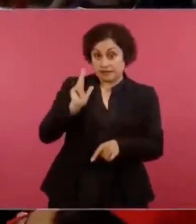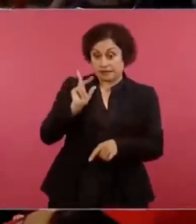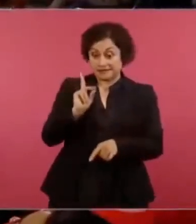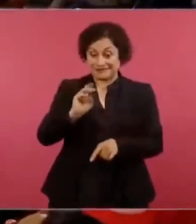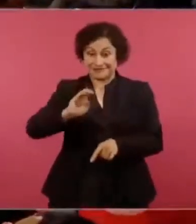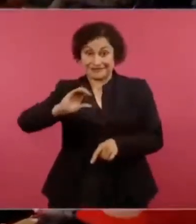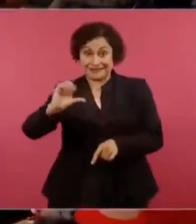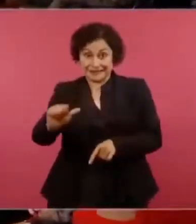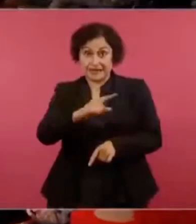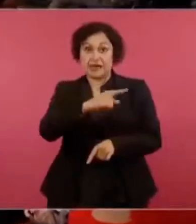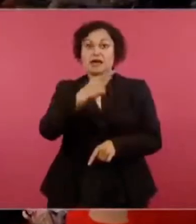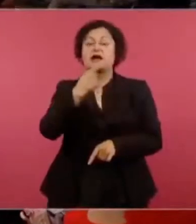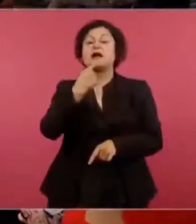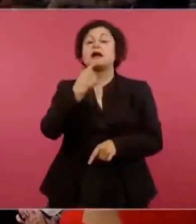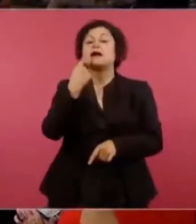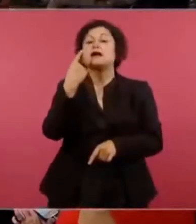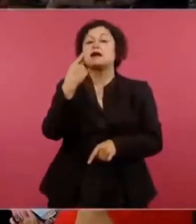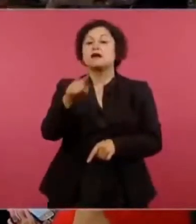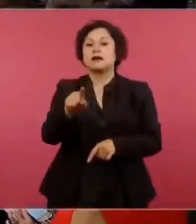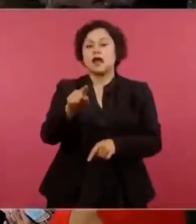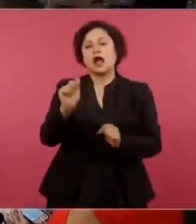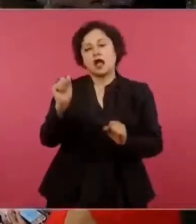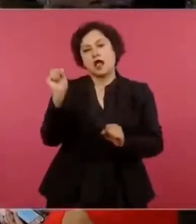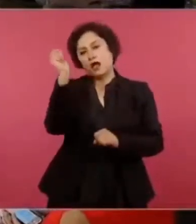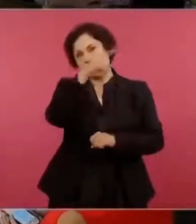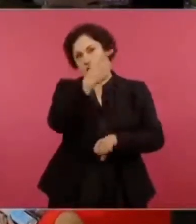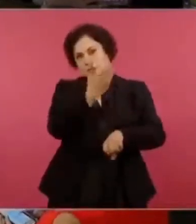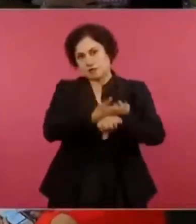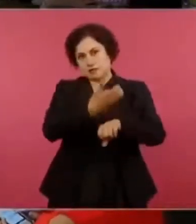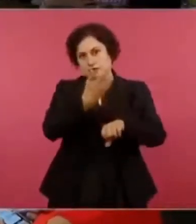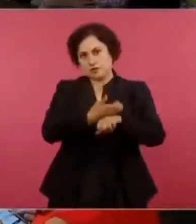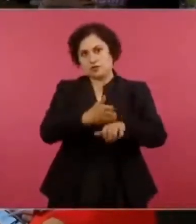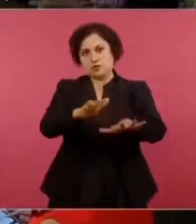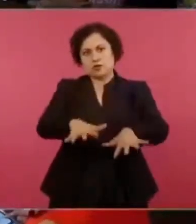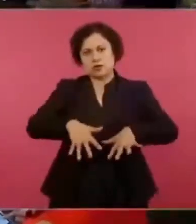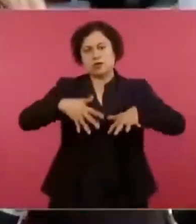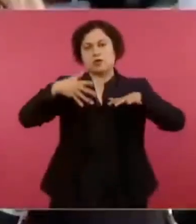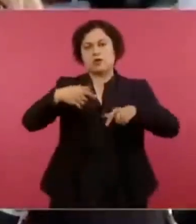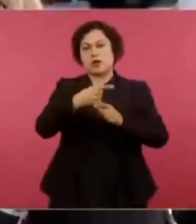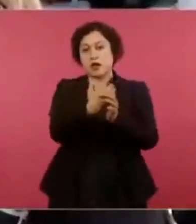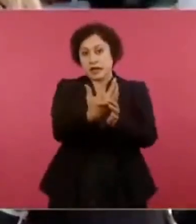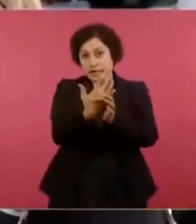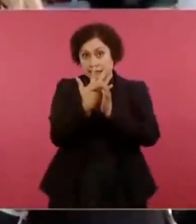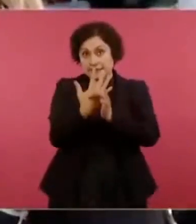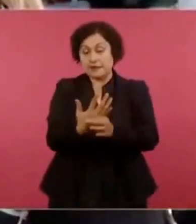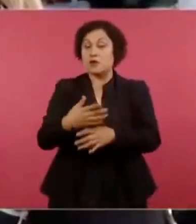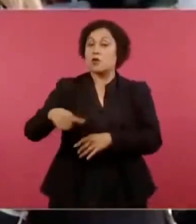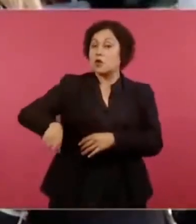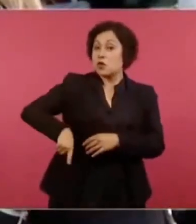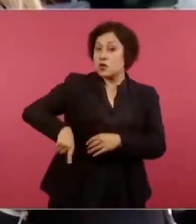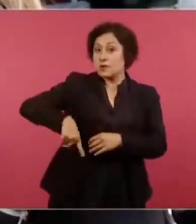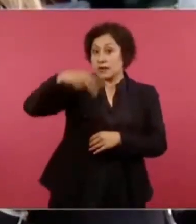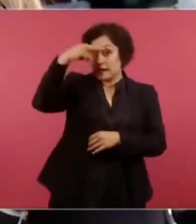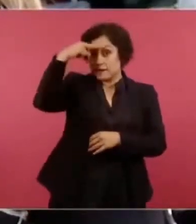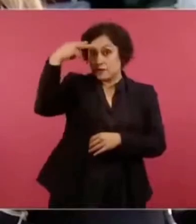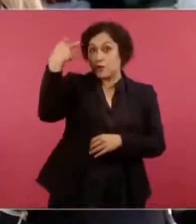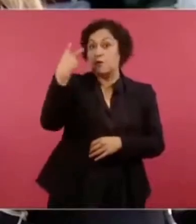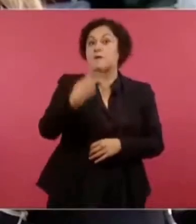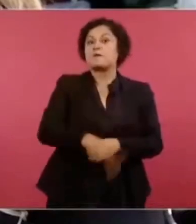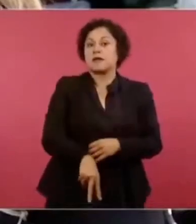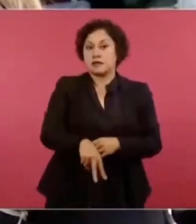señaló en audiencia en el Congreso de Estados Unidos que el gobierno de México está retrasándole las visas a sus